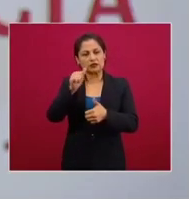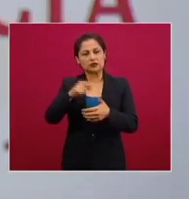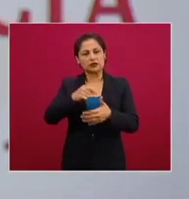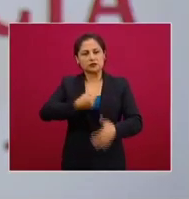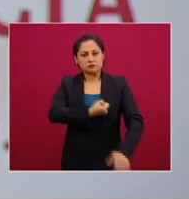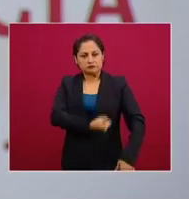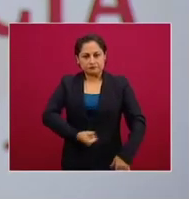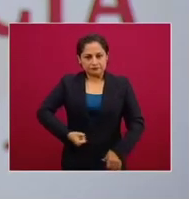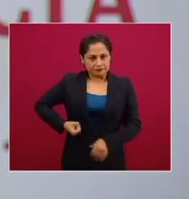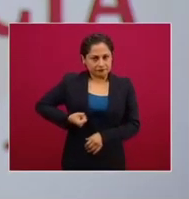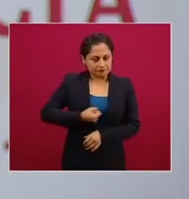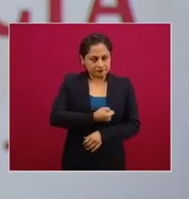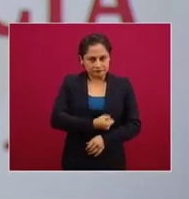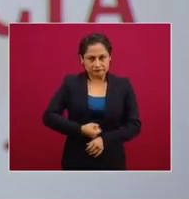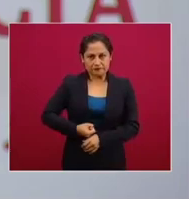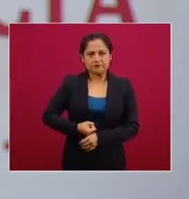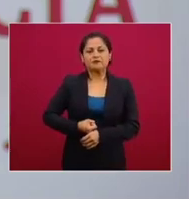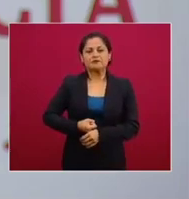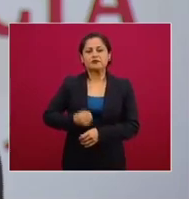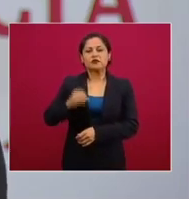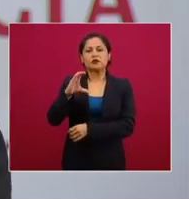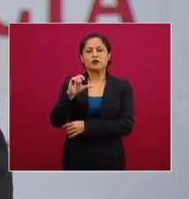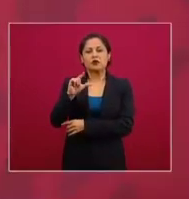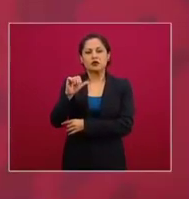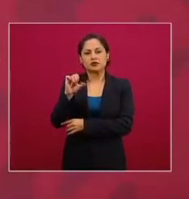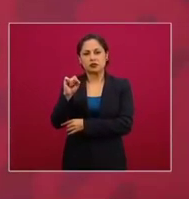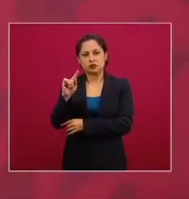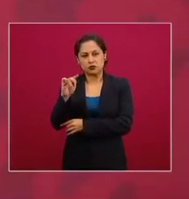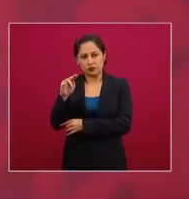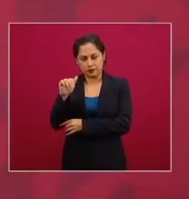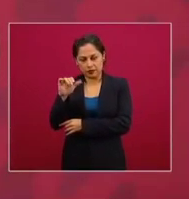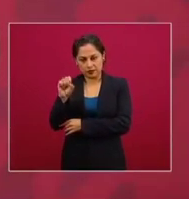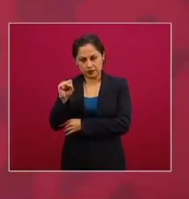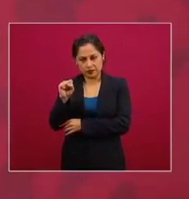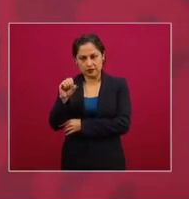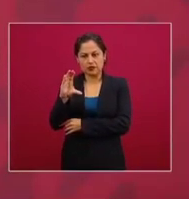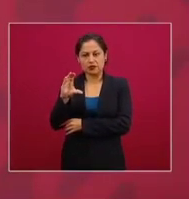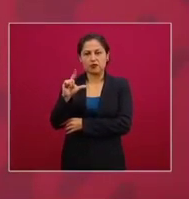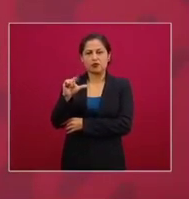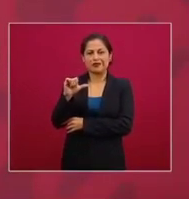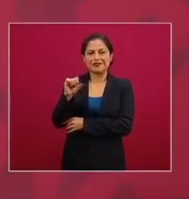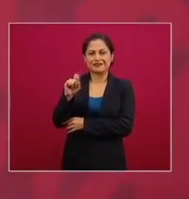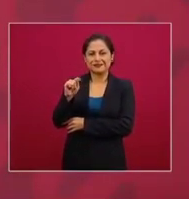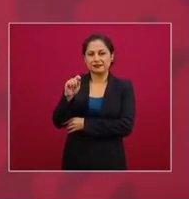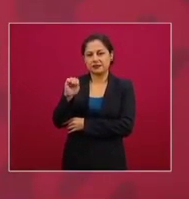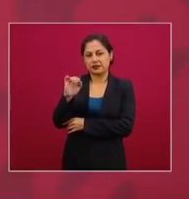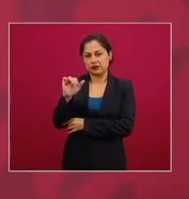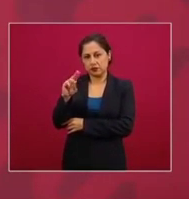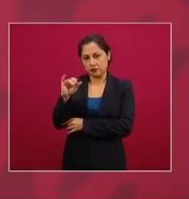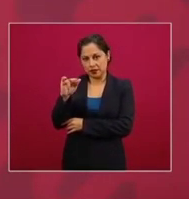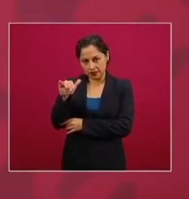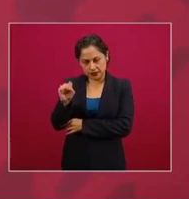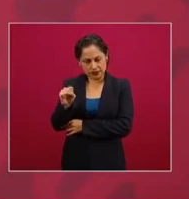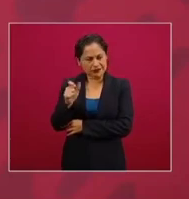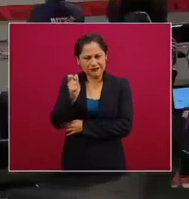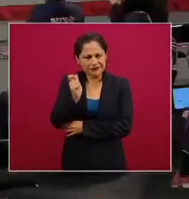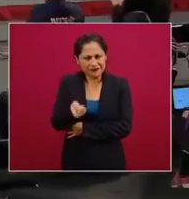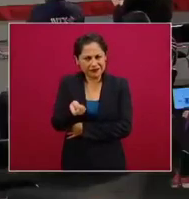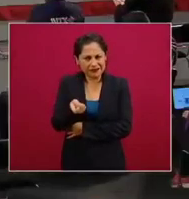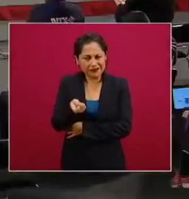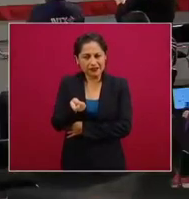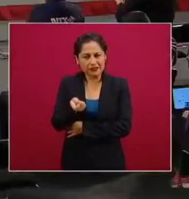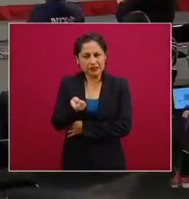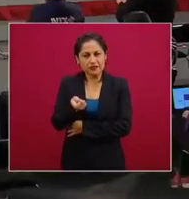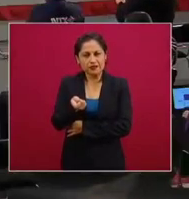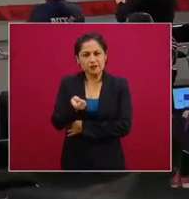y colecistectomías. ¿Cómo? ¿Cómo dijo? Colecistectomías. Son las que se van